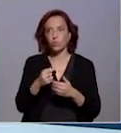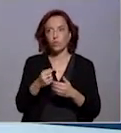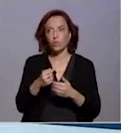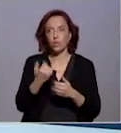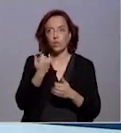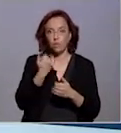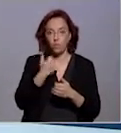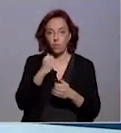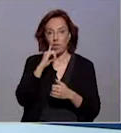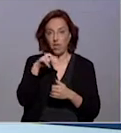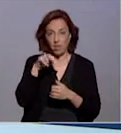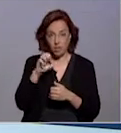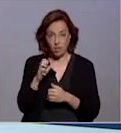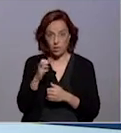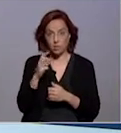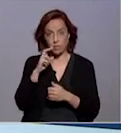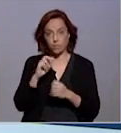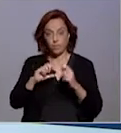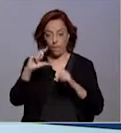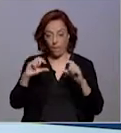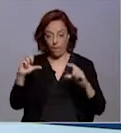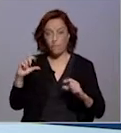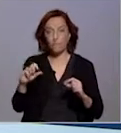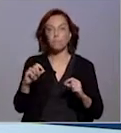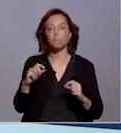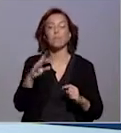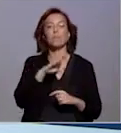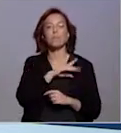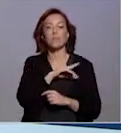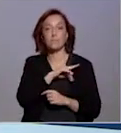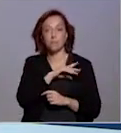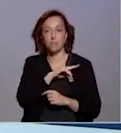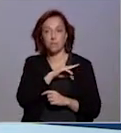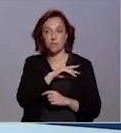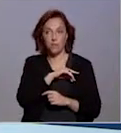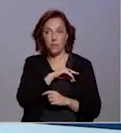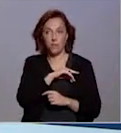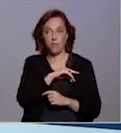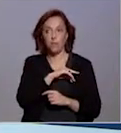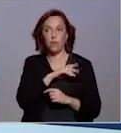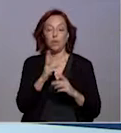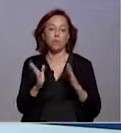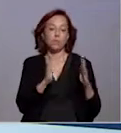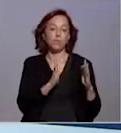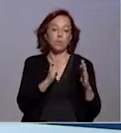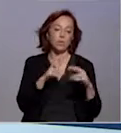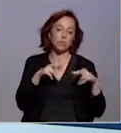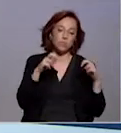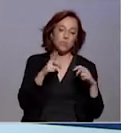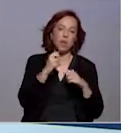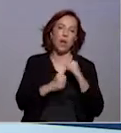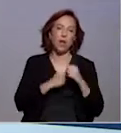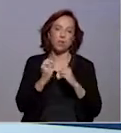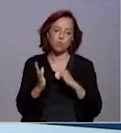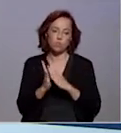el instituto nacional de estadística respecto a bueno al cierre de diciembre pero que analizó buena parte de lo que pasó en el año hablaba